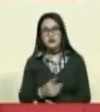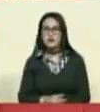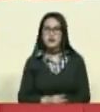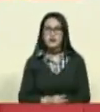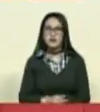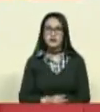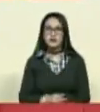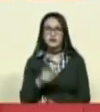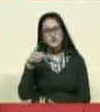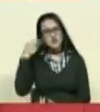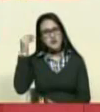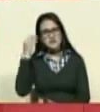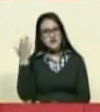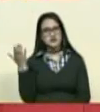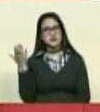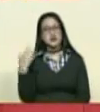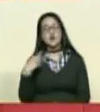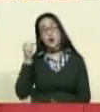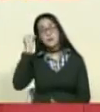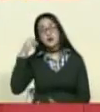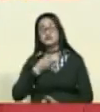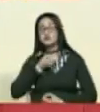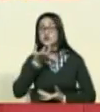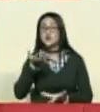piensas tú? Y yo le di una opinión.